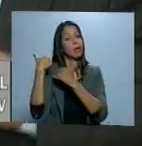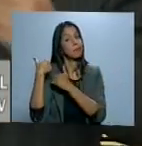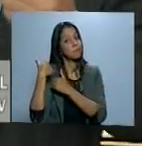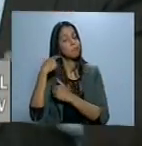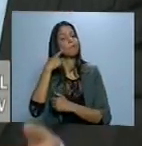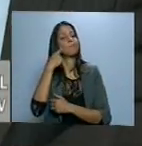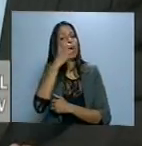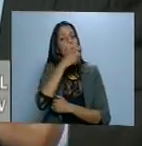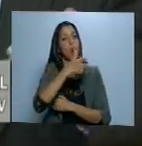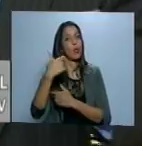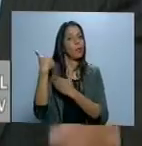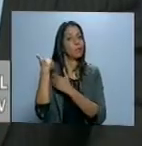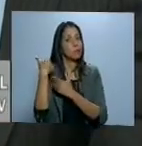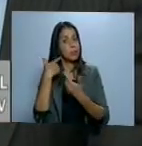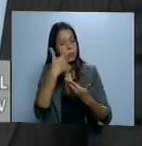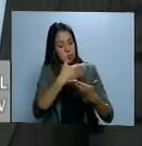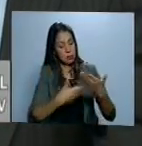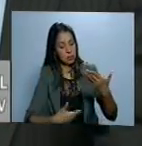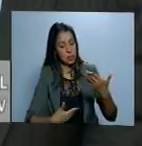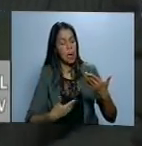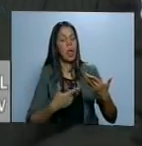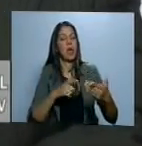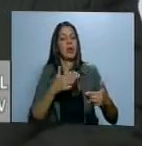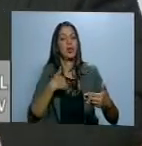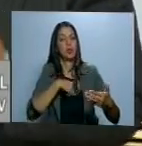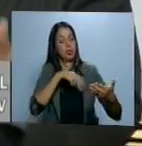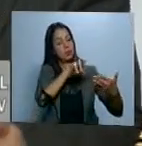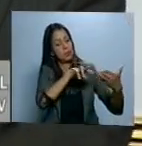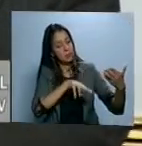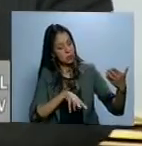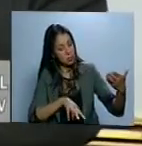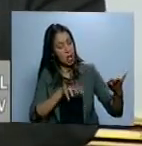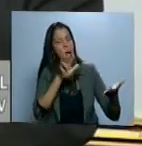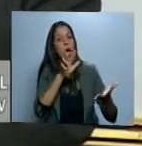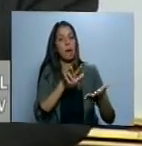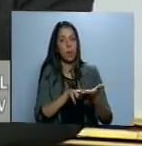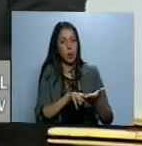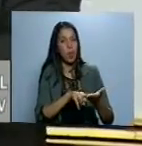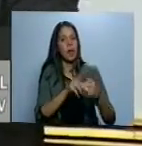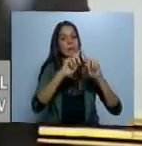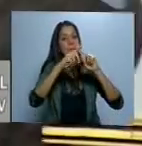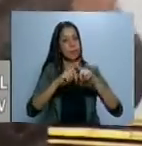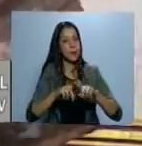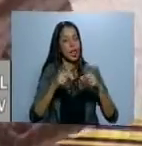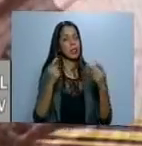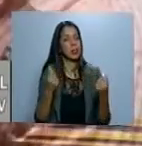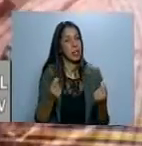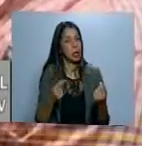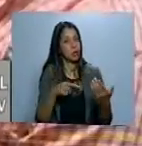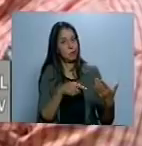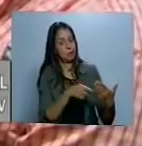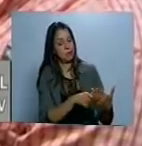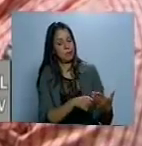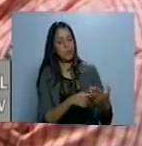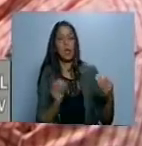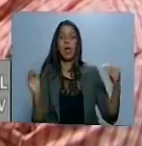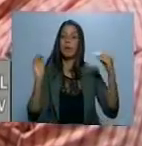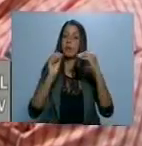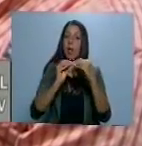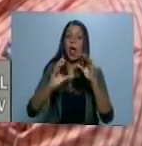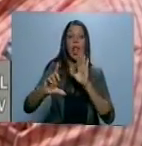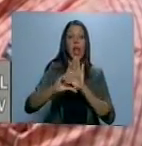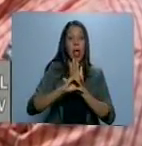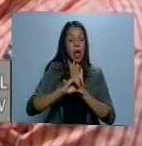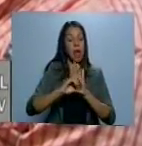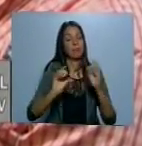originario, quien apruebe este presupuesto. Enmarcado, por supuesto, en las leyes de la República y en